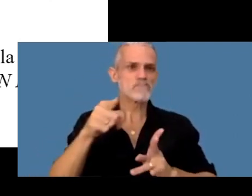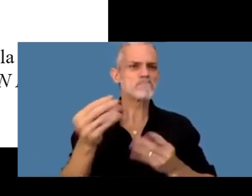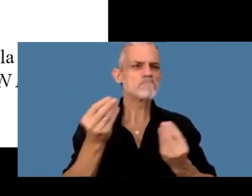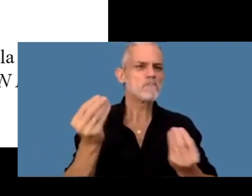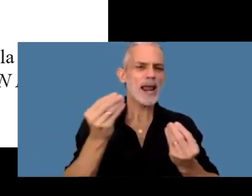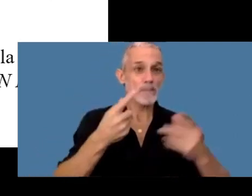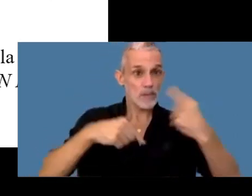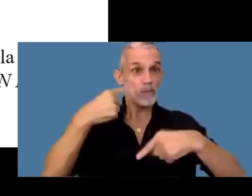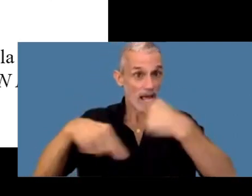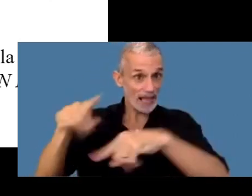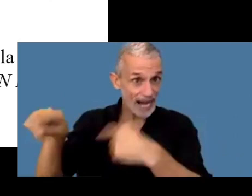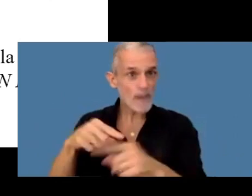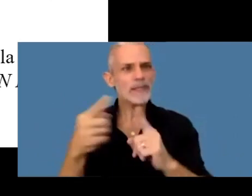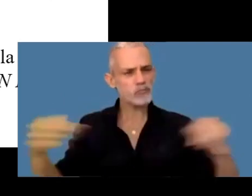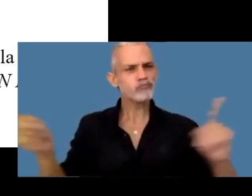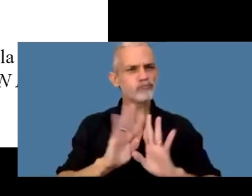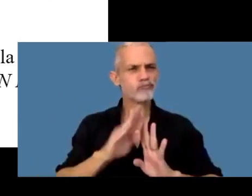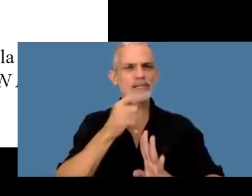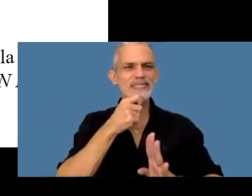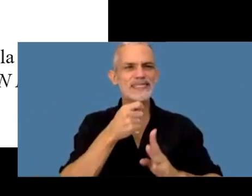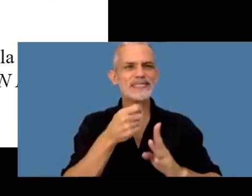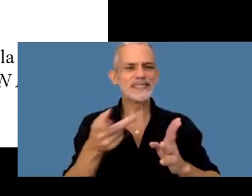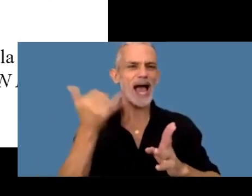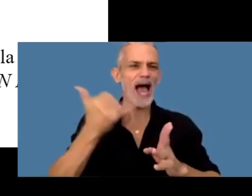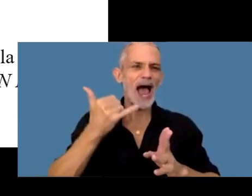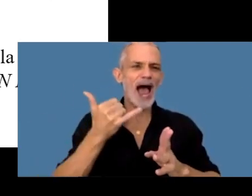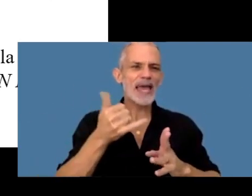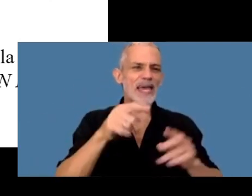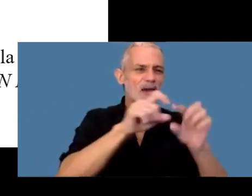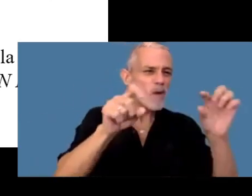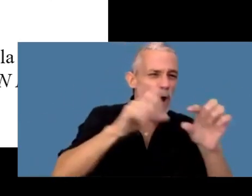en caso de que las identificaciones sean inexistentes. ¿Qué va a